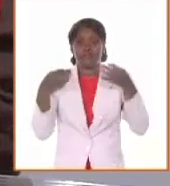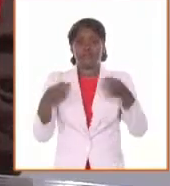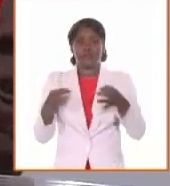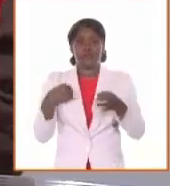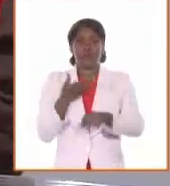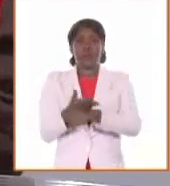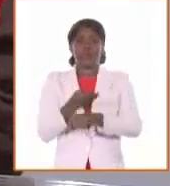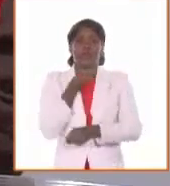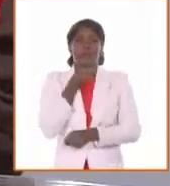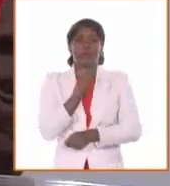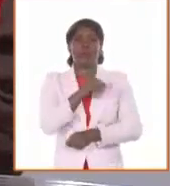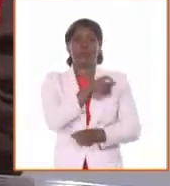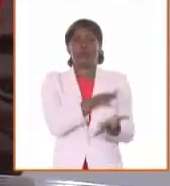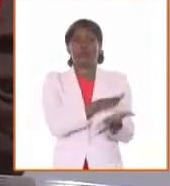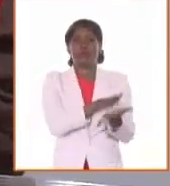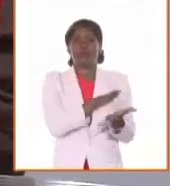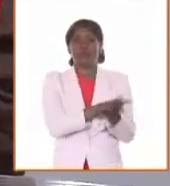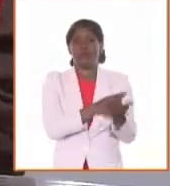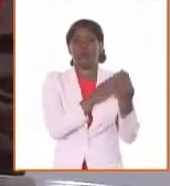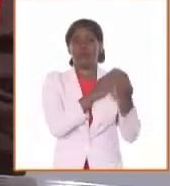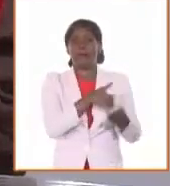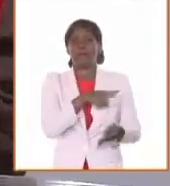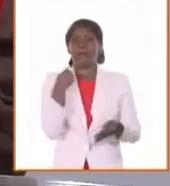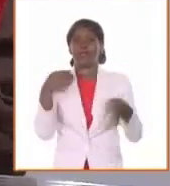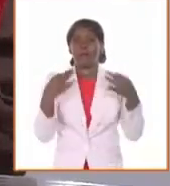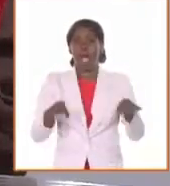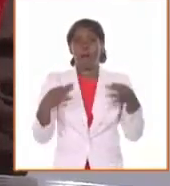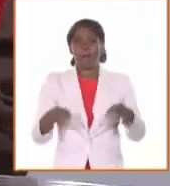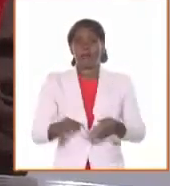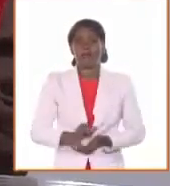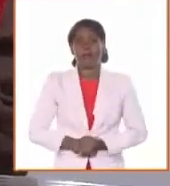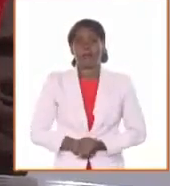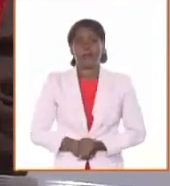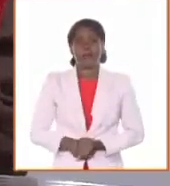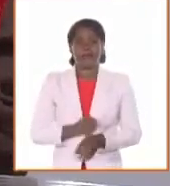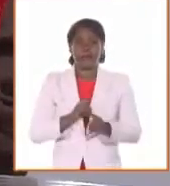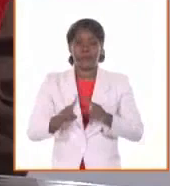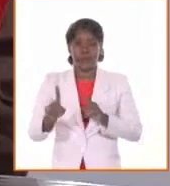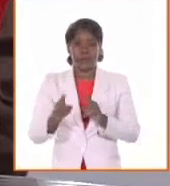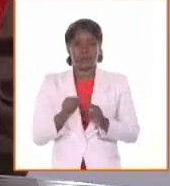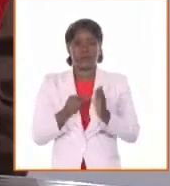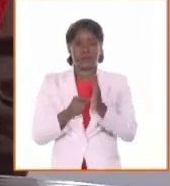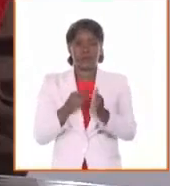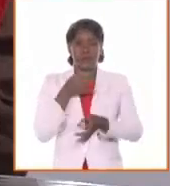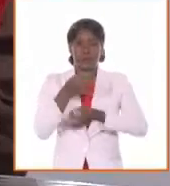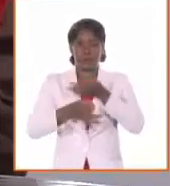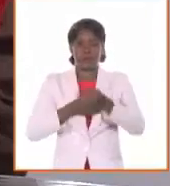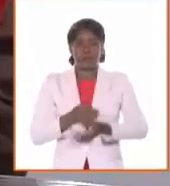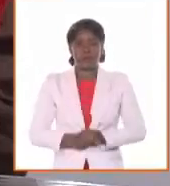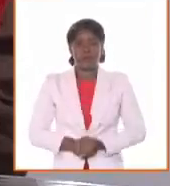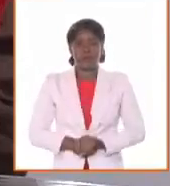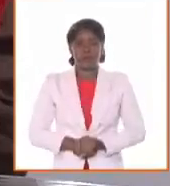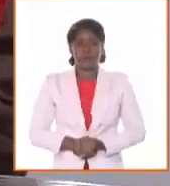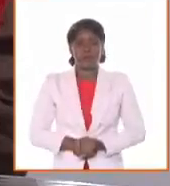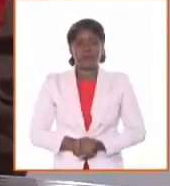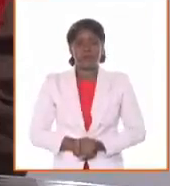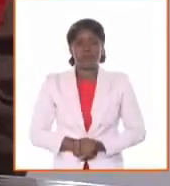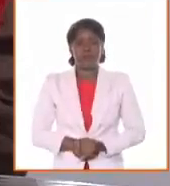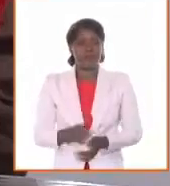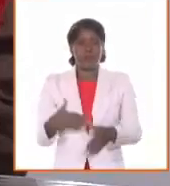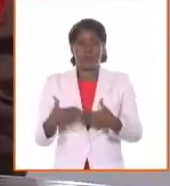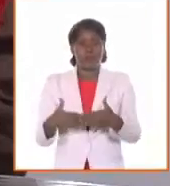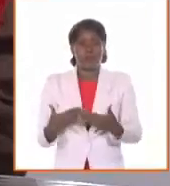lo otro que quería explicarte con respecto a esto es que en el caso